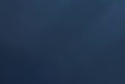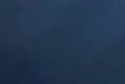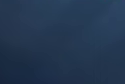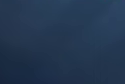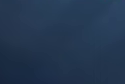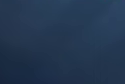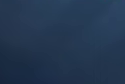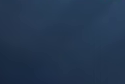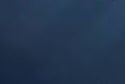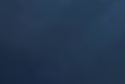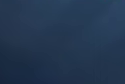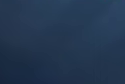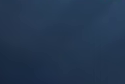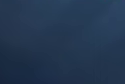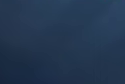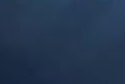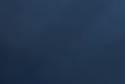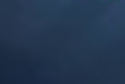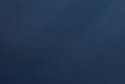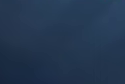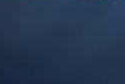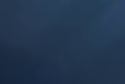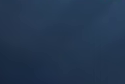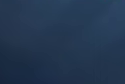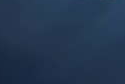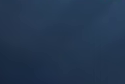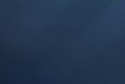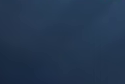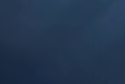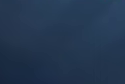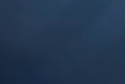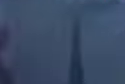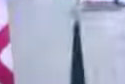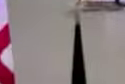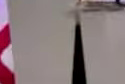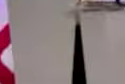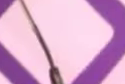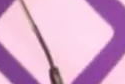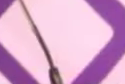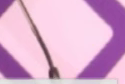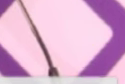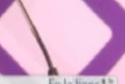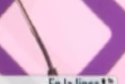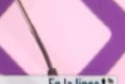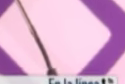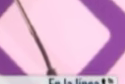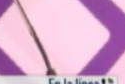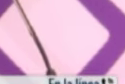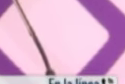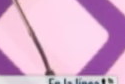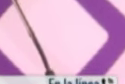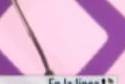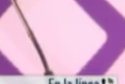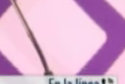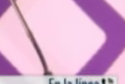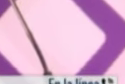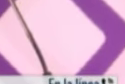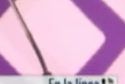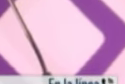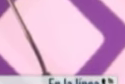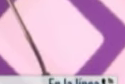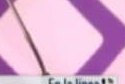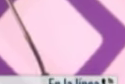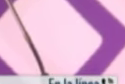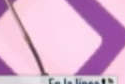México y a nada de la jornada electoral. ¿Cómo te va? Buenos días. Querido Jaime, muy buenos días, siempre con enorme gusto de saludarte a ti y a todos los amigos del auditorio.